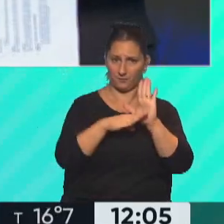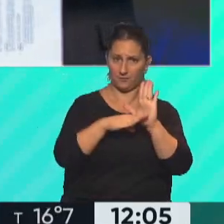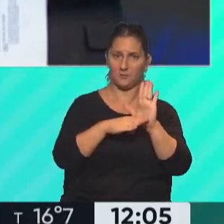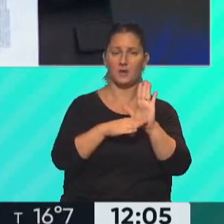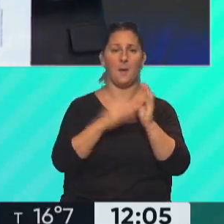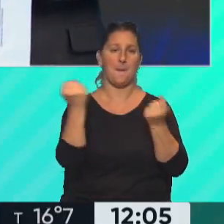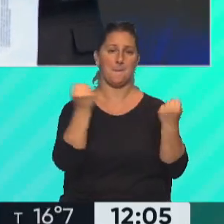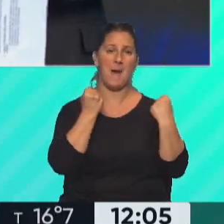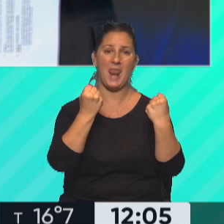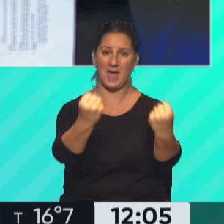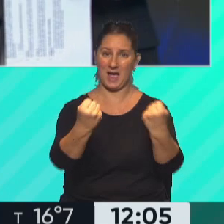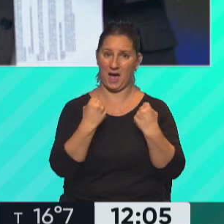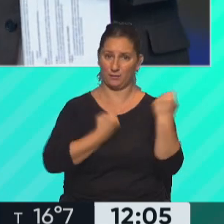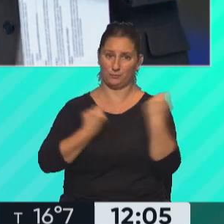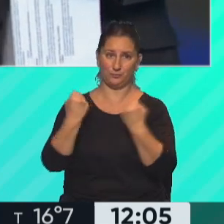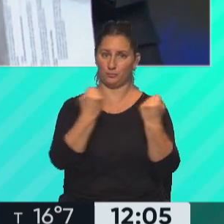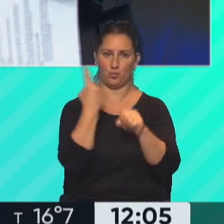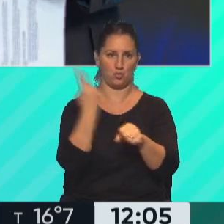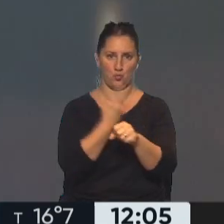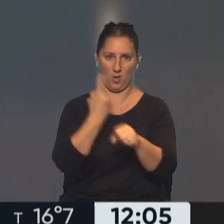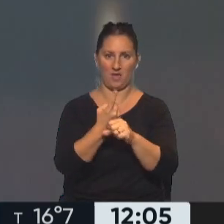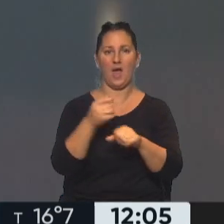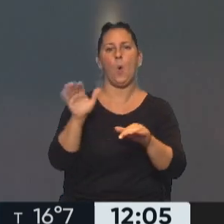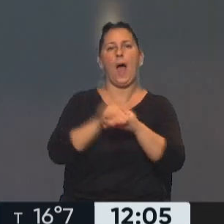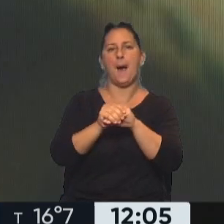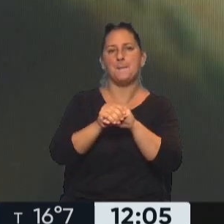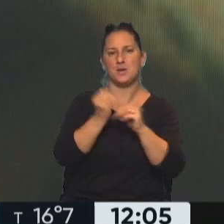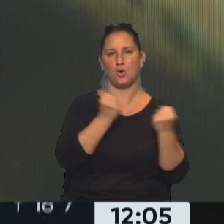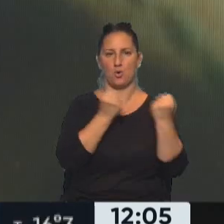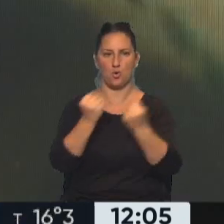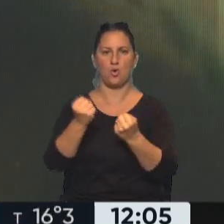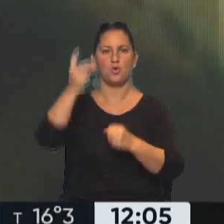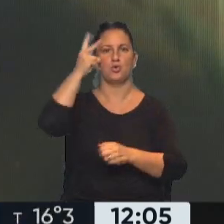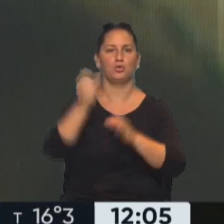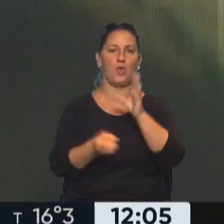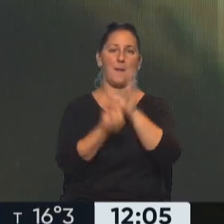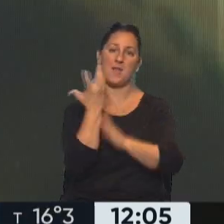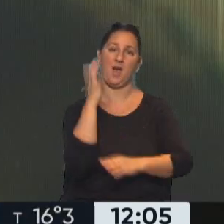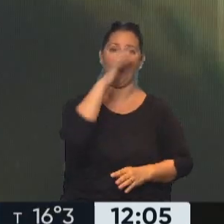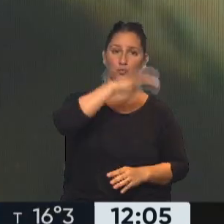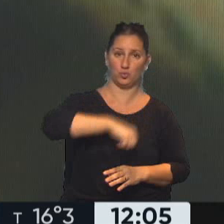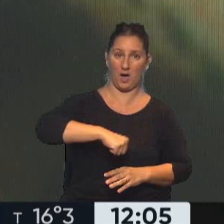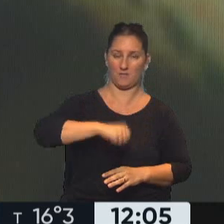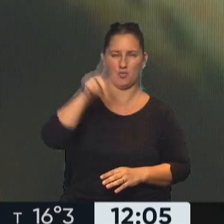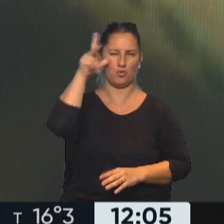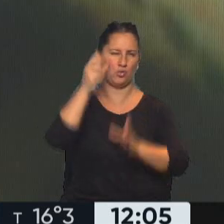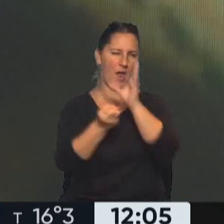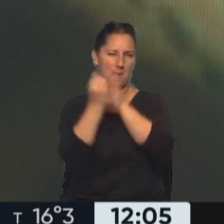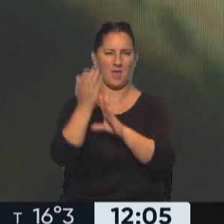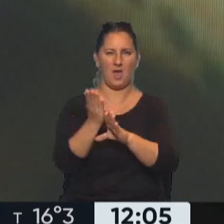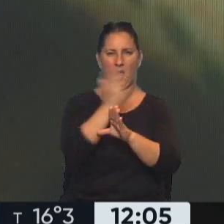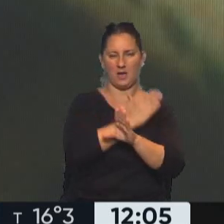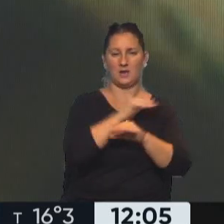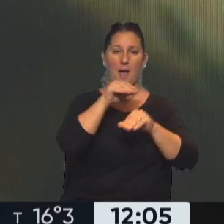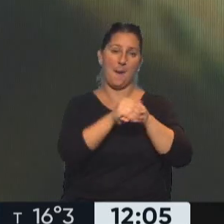manejando él además lograba sólo llevo un amigo y en otro auto 8 de la mañana lo pasó a buscar antes de las 8 de la mañana un amigo